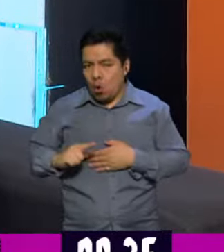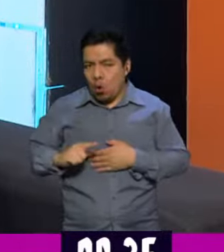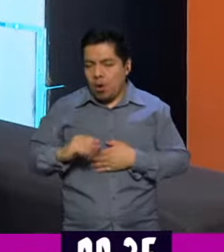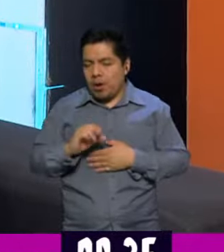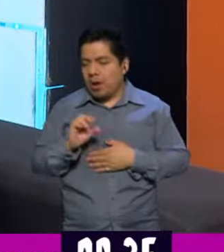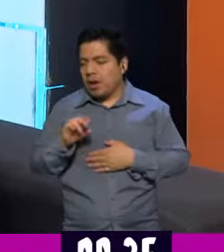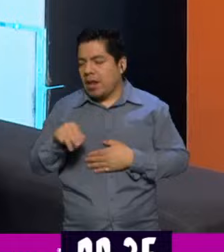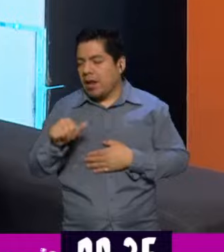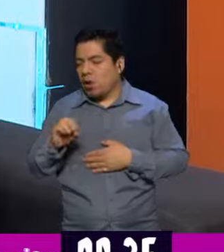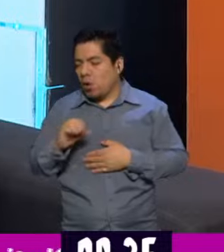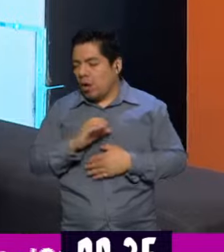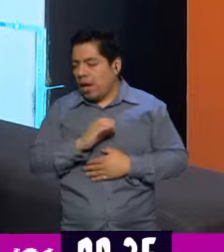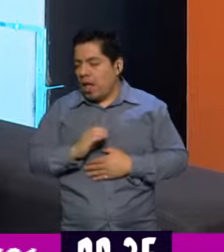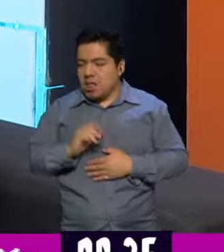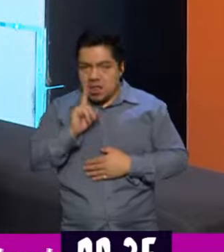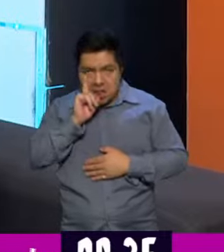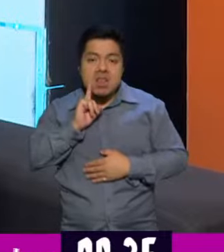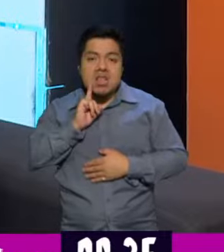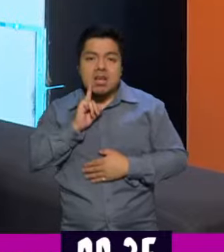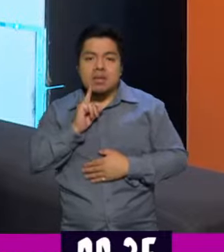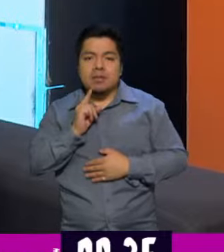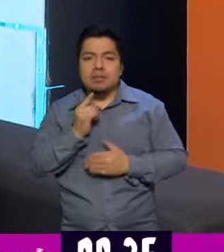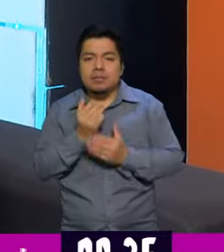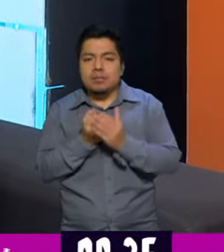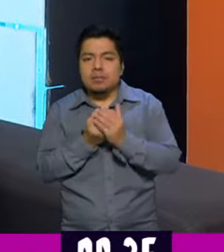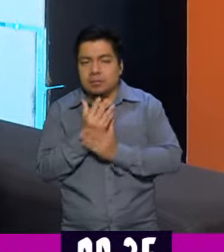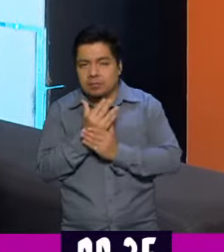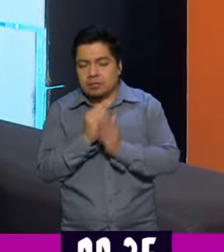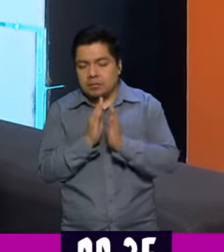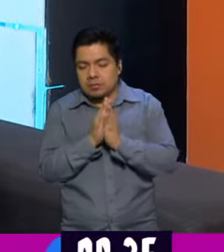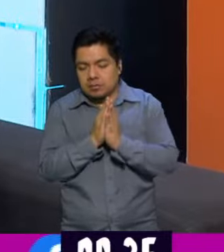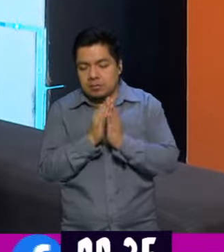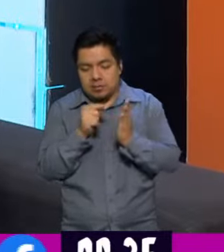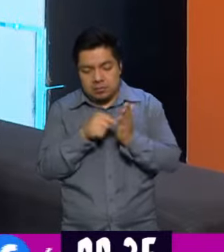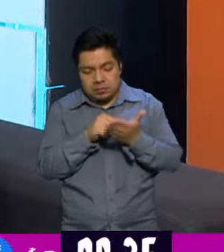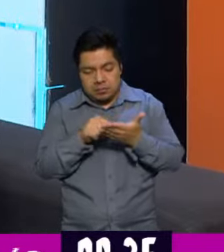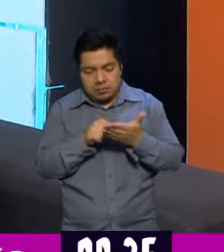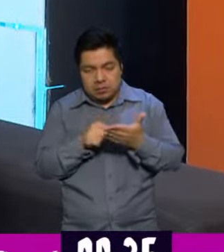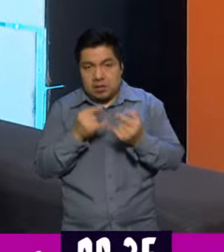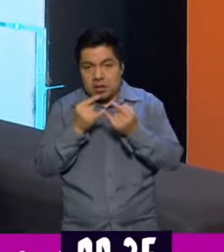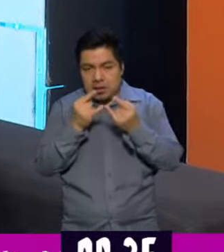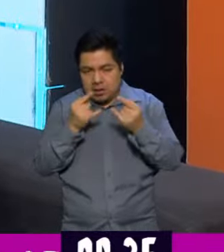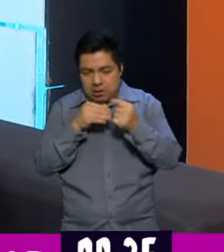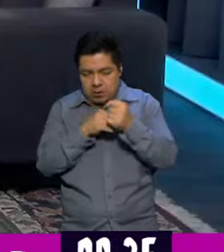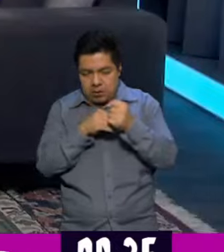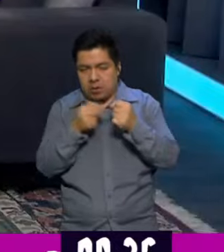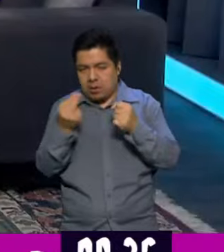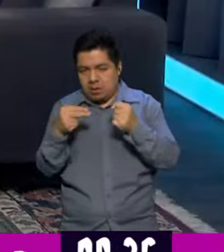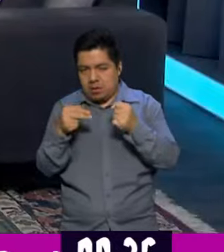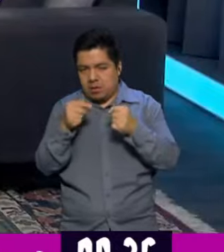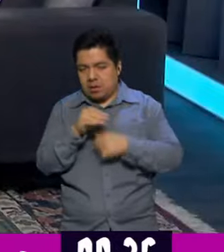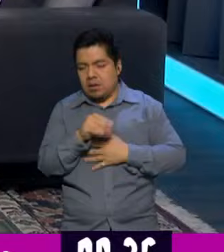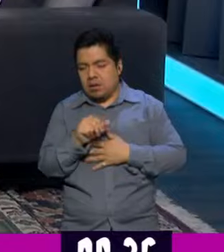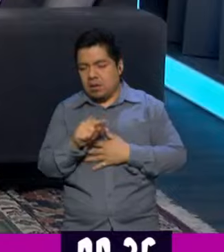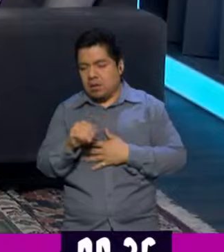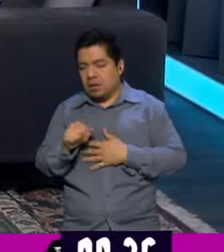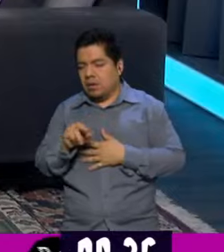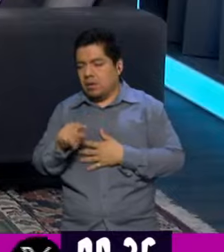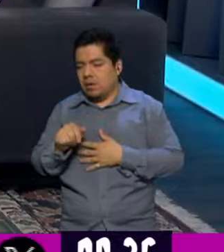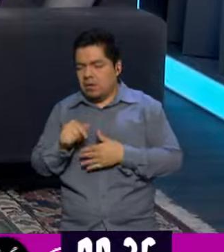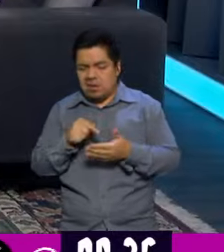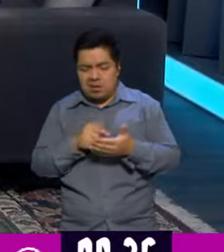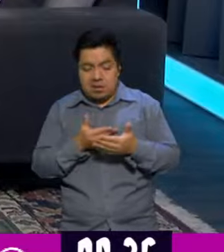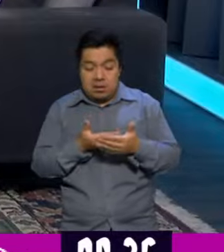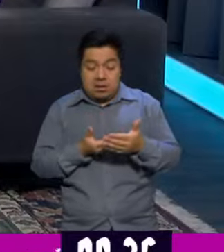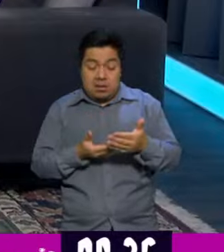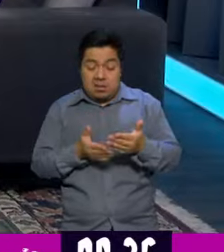publicó en estos días el nuevo libro de Anabel Hernández que se llama La Historia Secreta. Pues es un libro francamente deplorable. Y